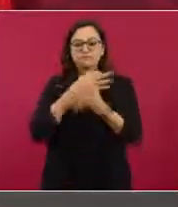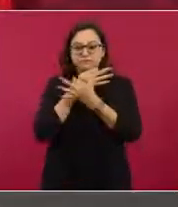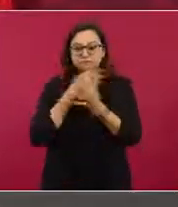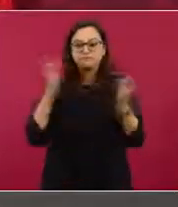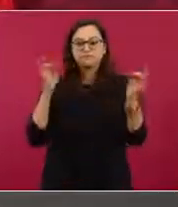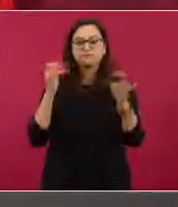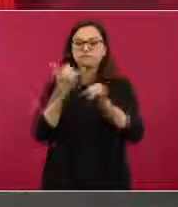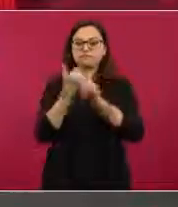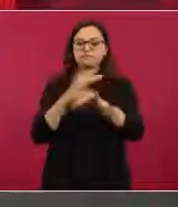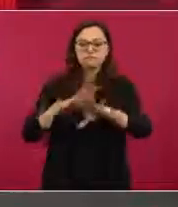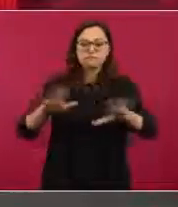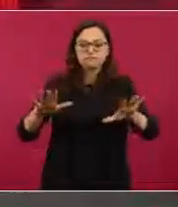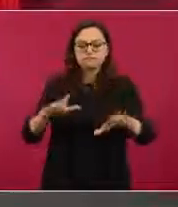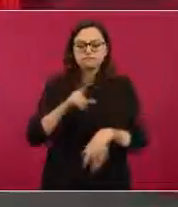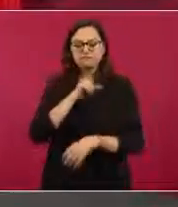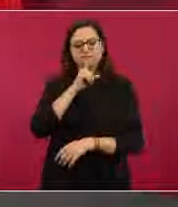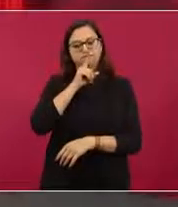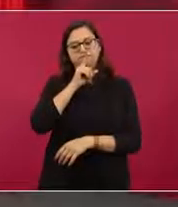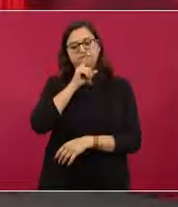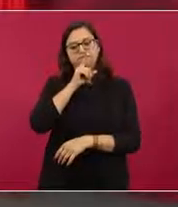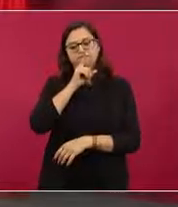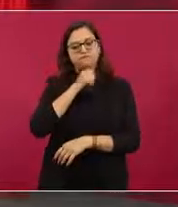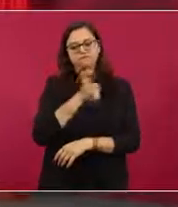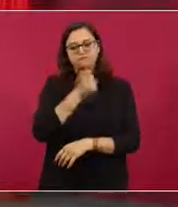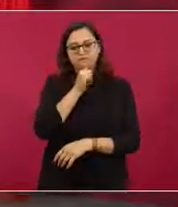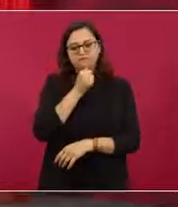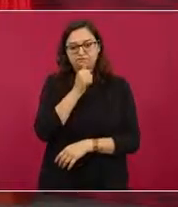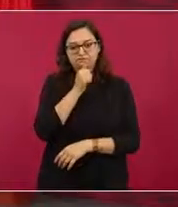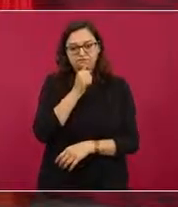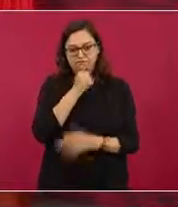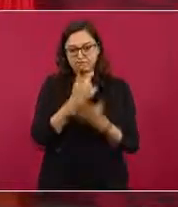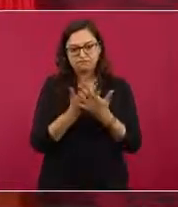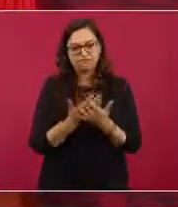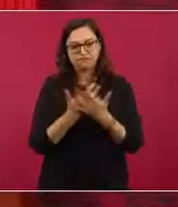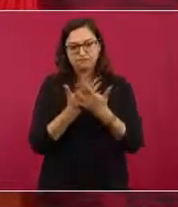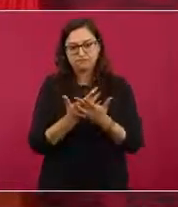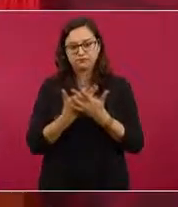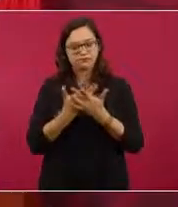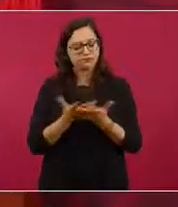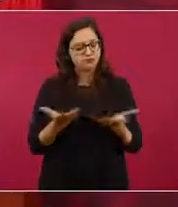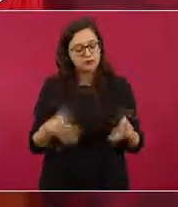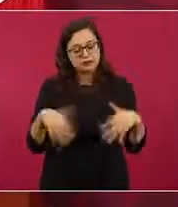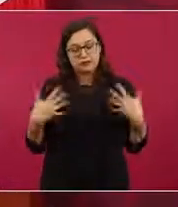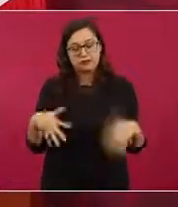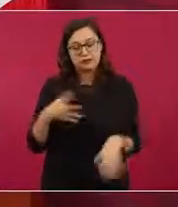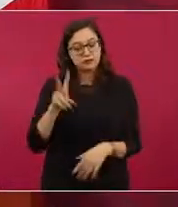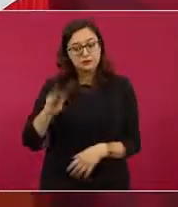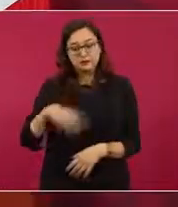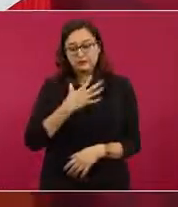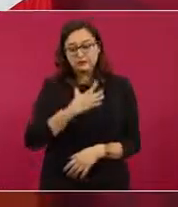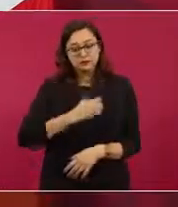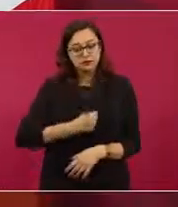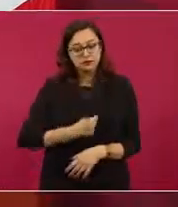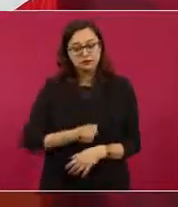todavía a informar sobre este lamentable caso,